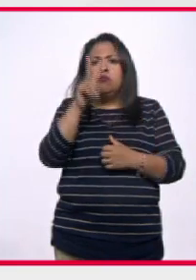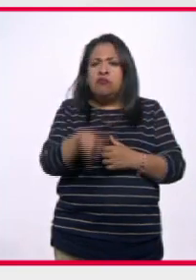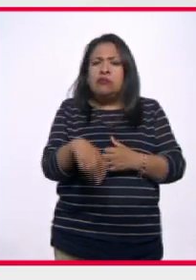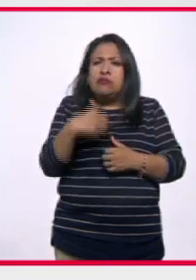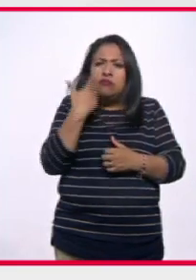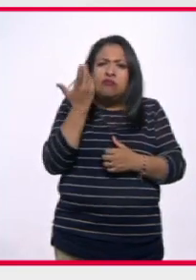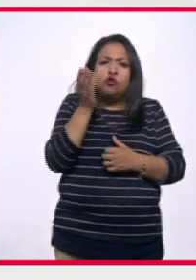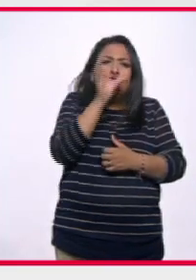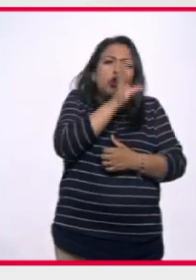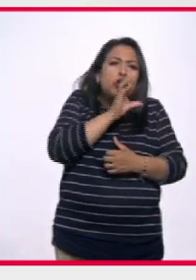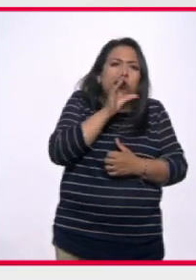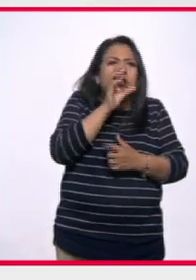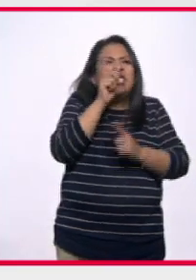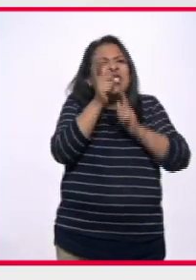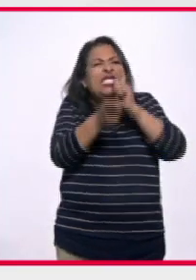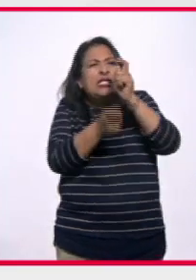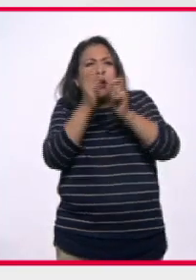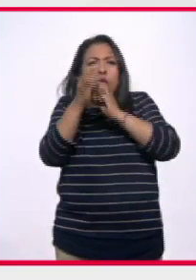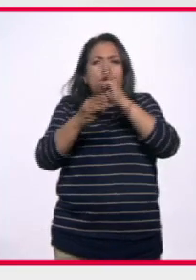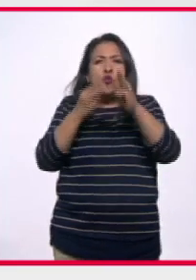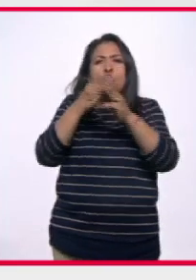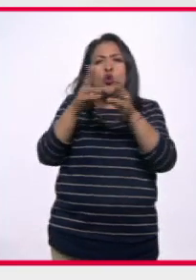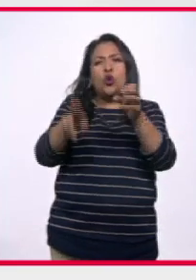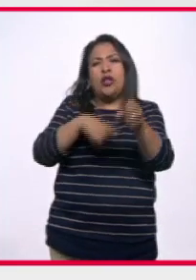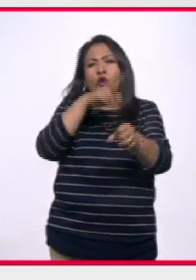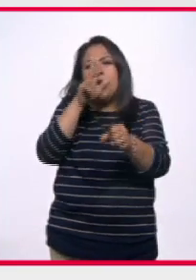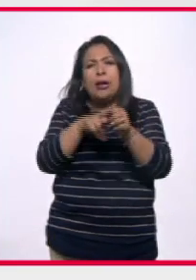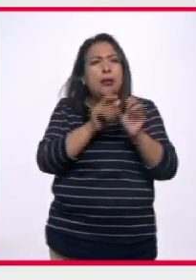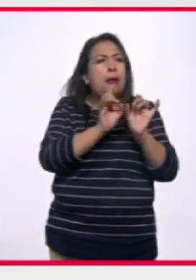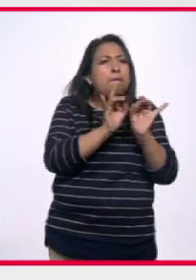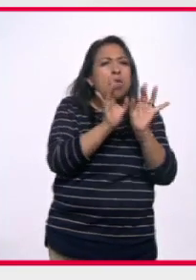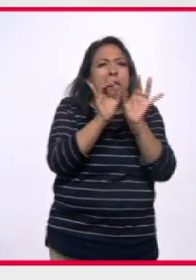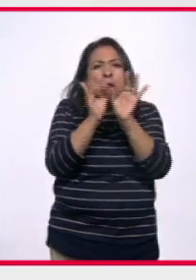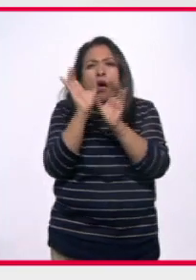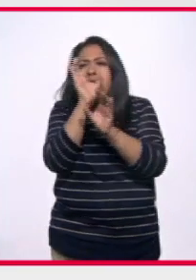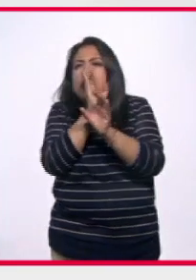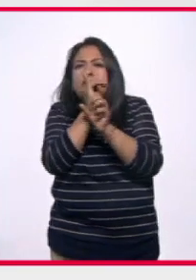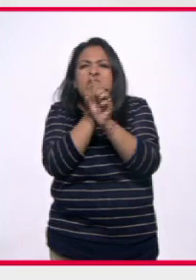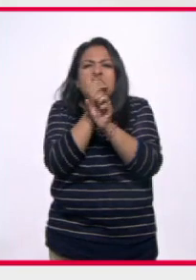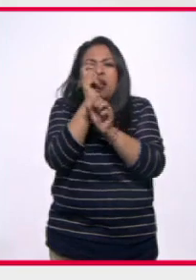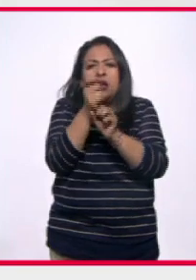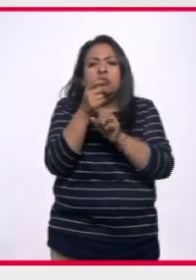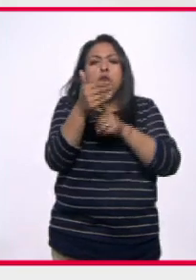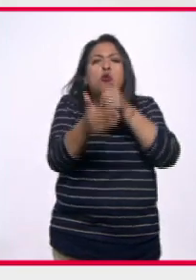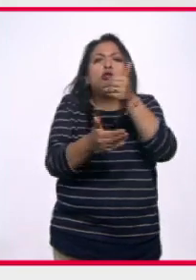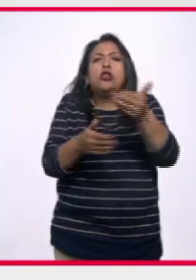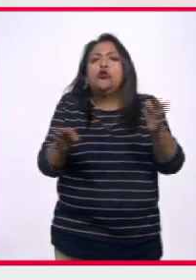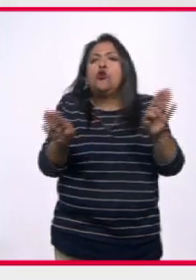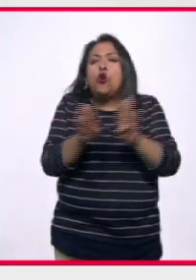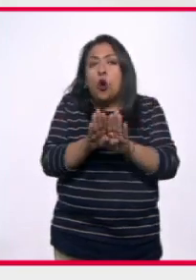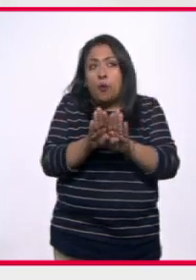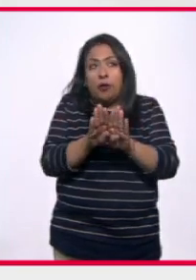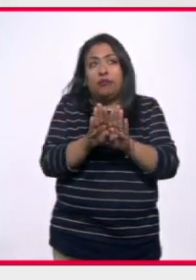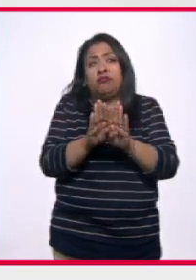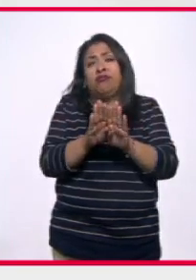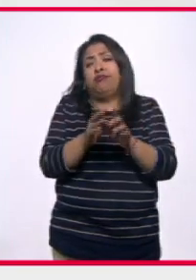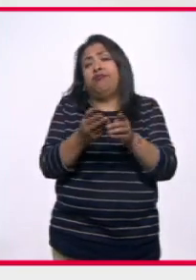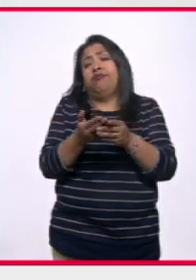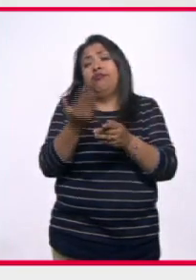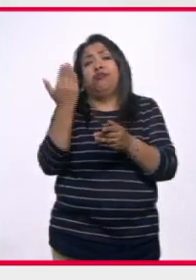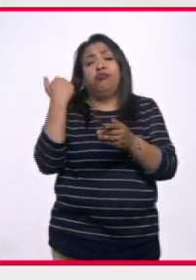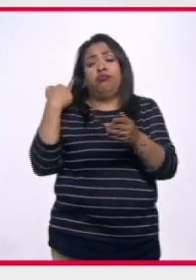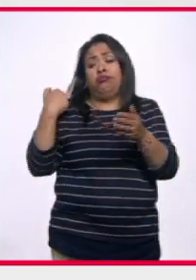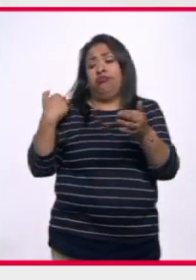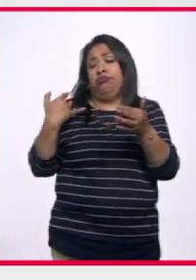inquietud por conocer el mundo la naturaleza los fenómenos y como sucede en los procesos y desde los